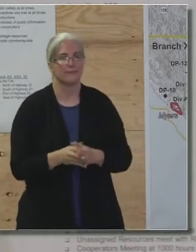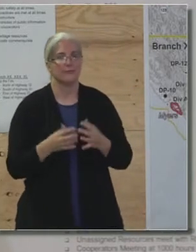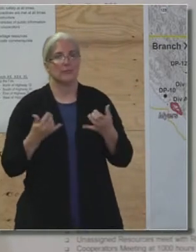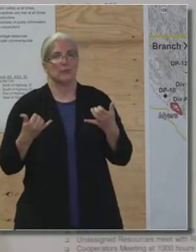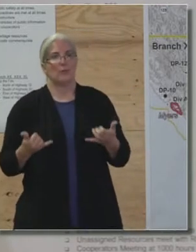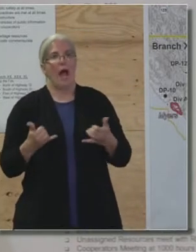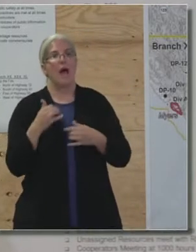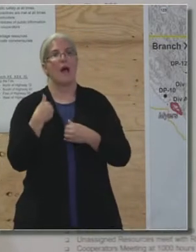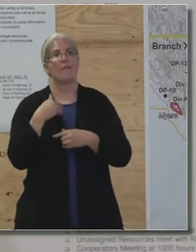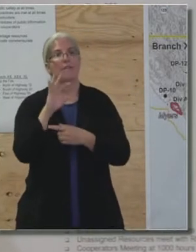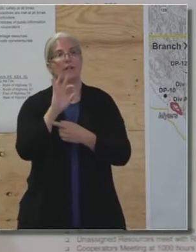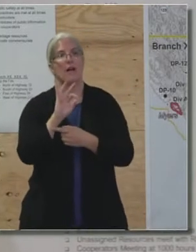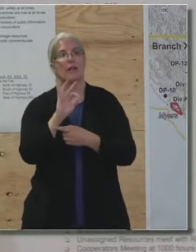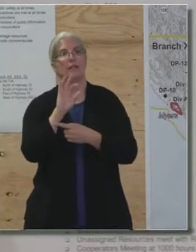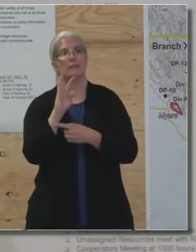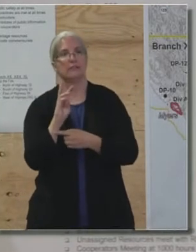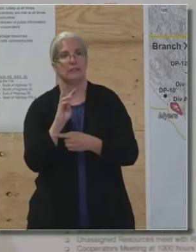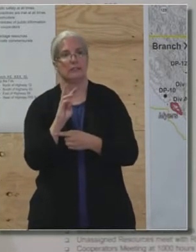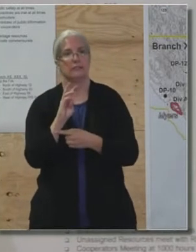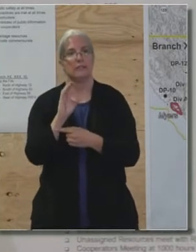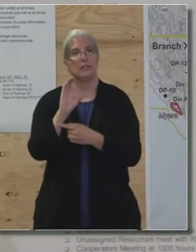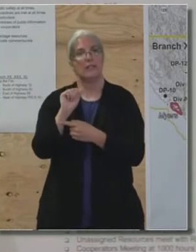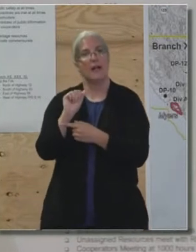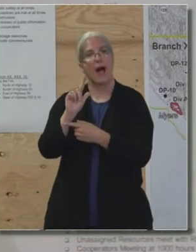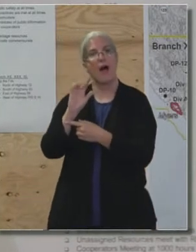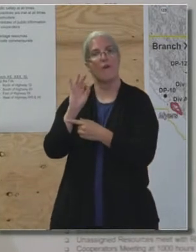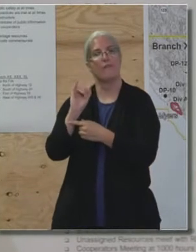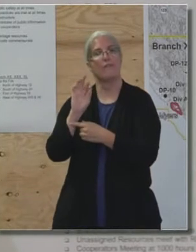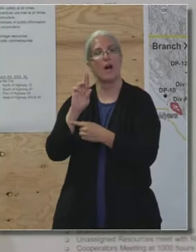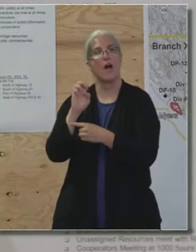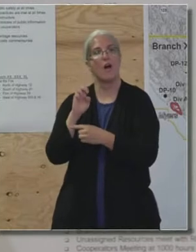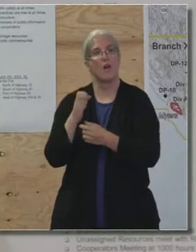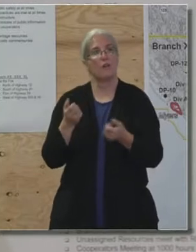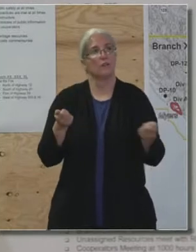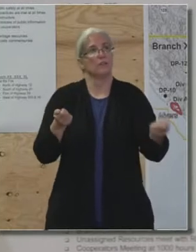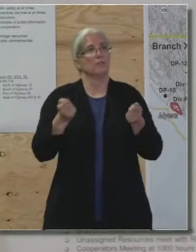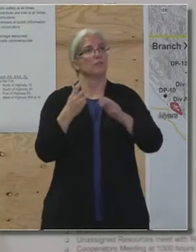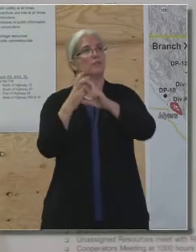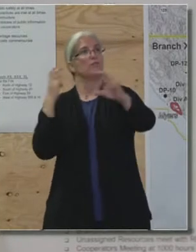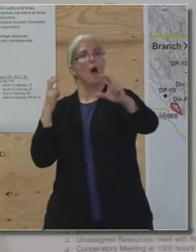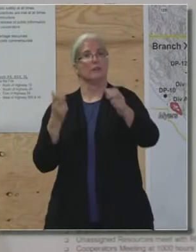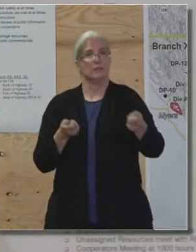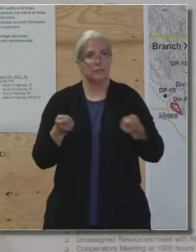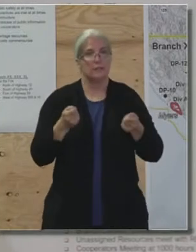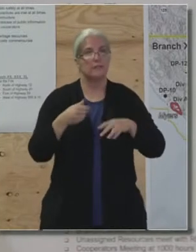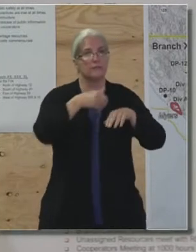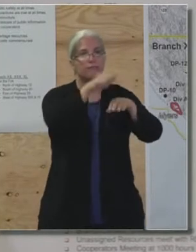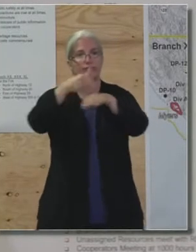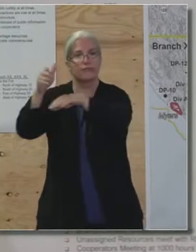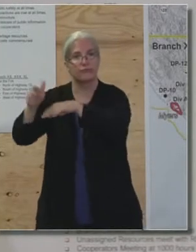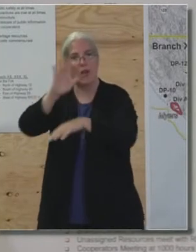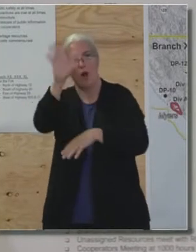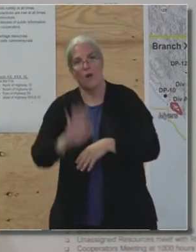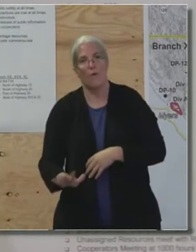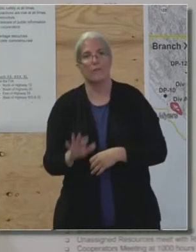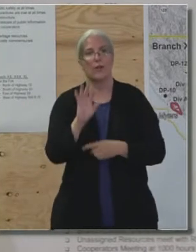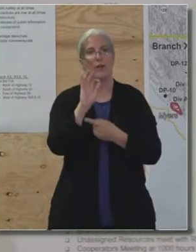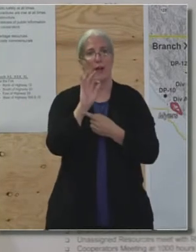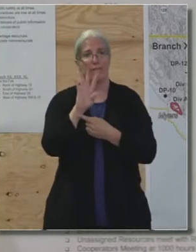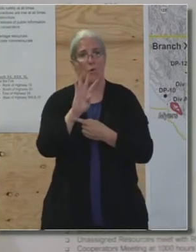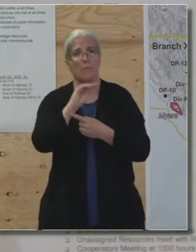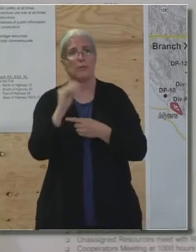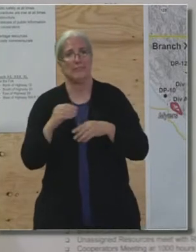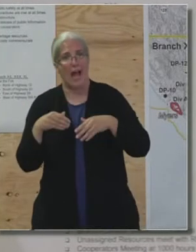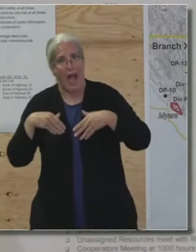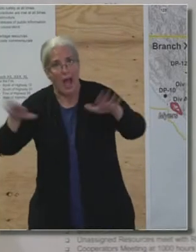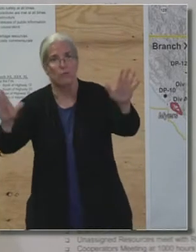96% de los recursos de bomberos están comprometidos a lo largo del estado desde el primero de enero 2020 calzará